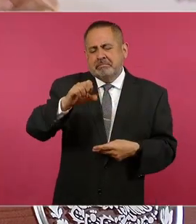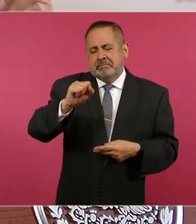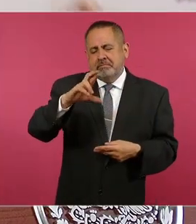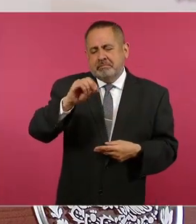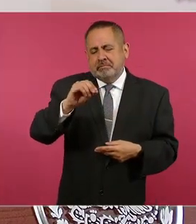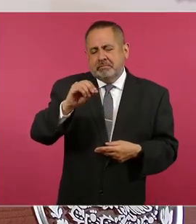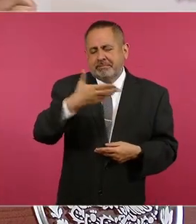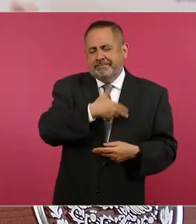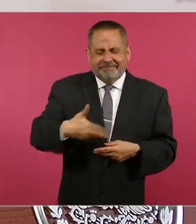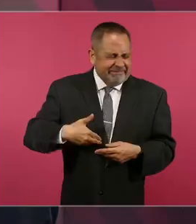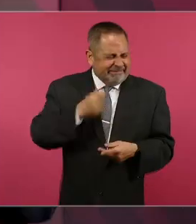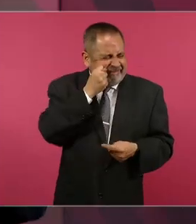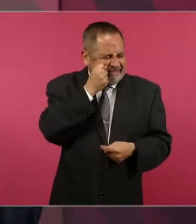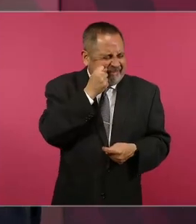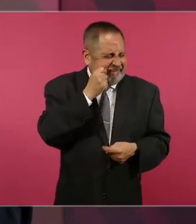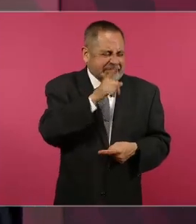dinero